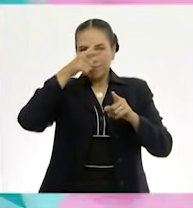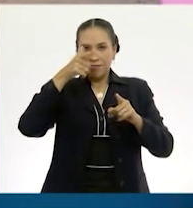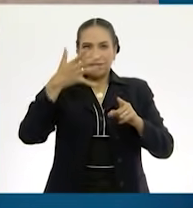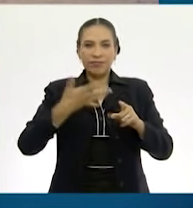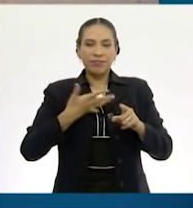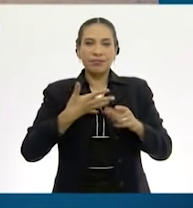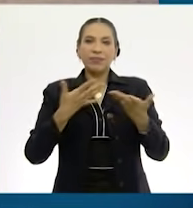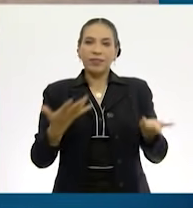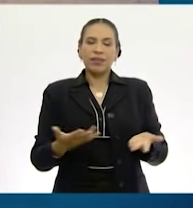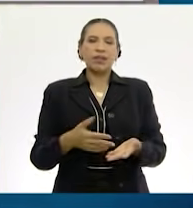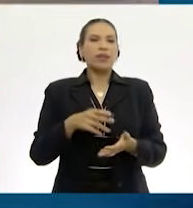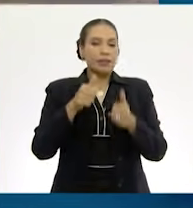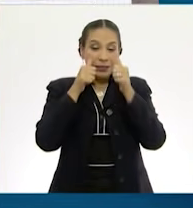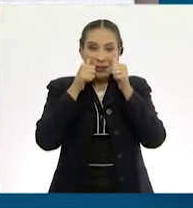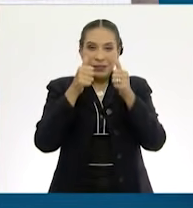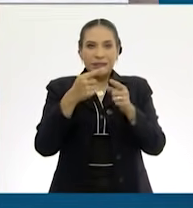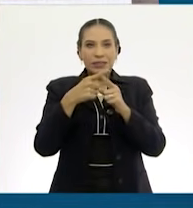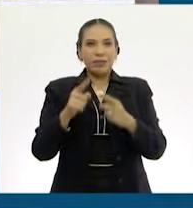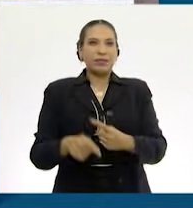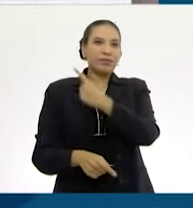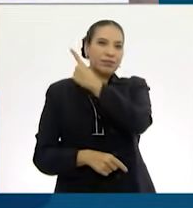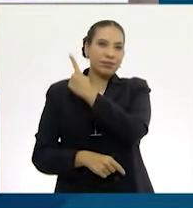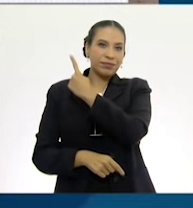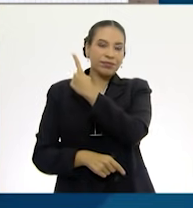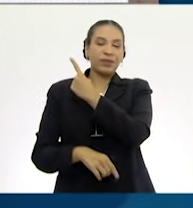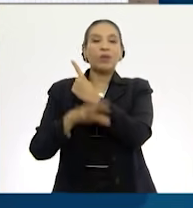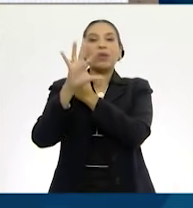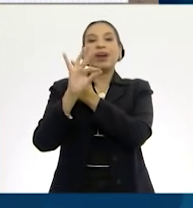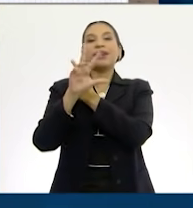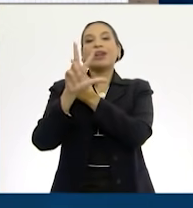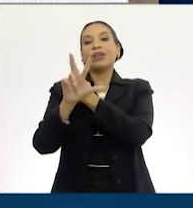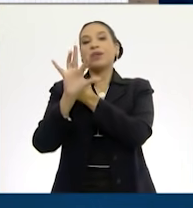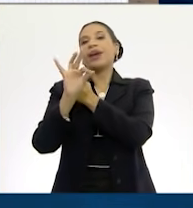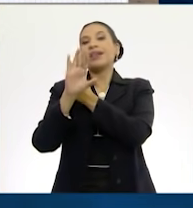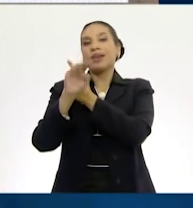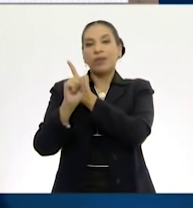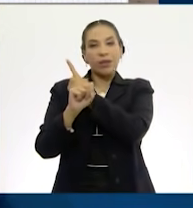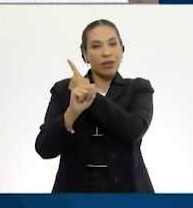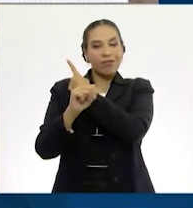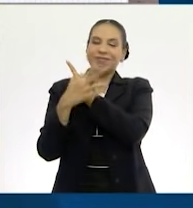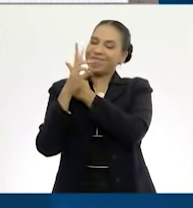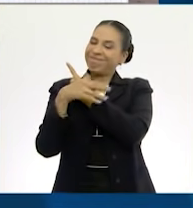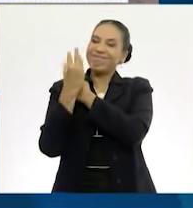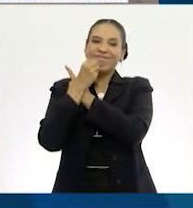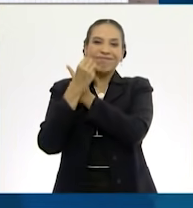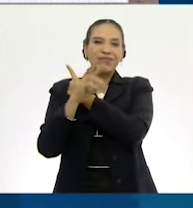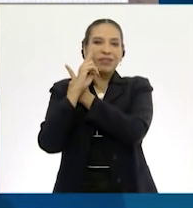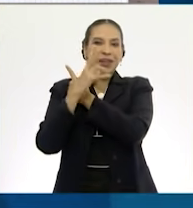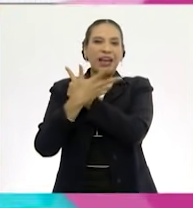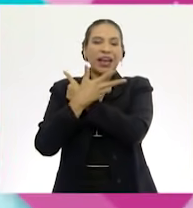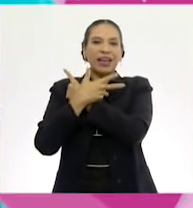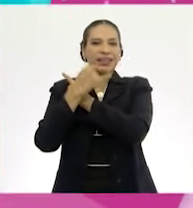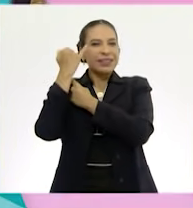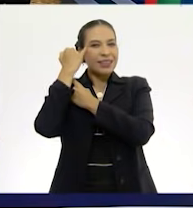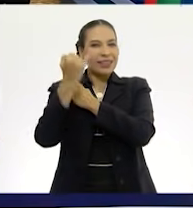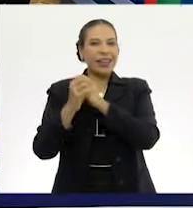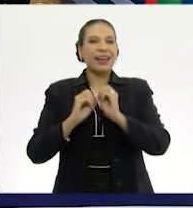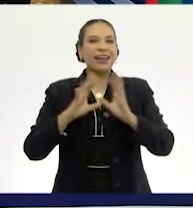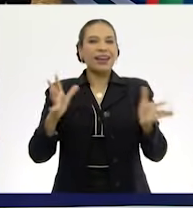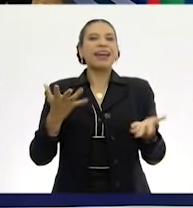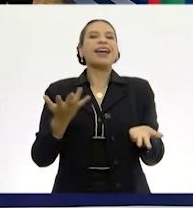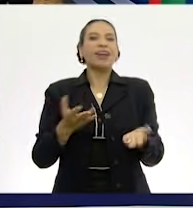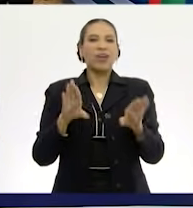dando. Y no dejen de ver las imágenes de las páginas 48 y 49. Son buenísimas para tener una idea clara acerca